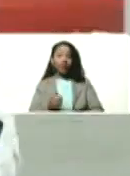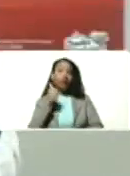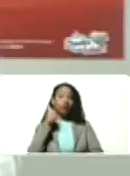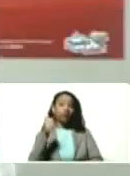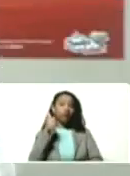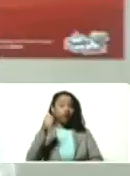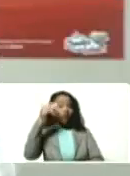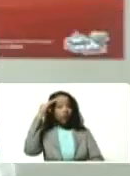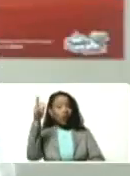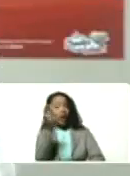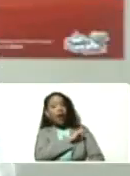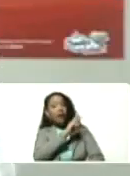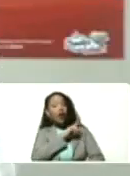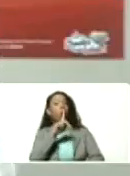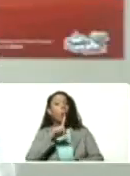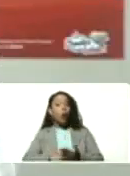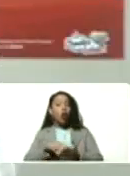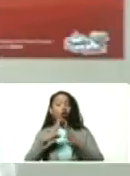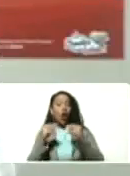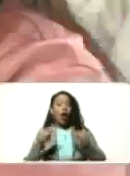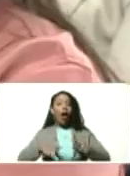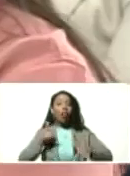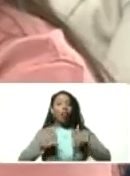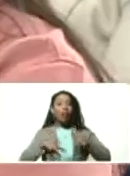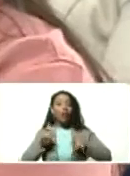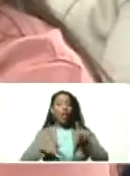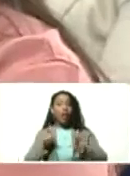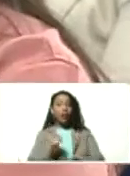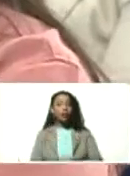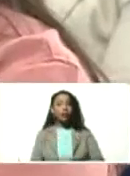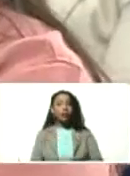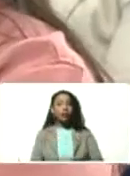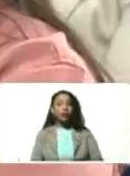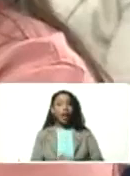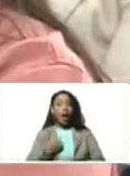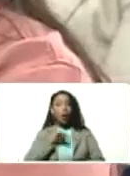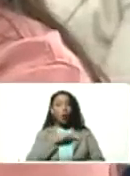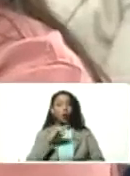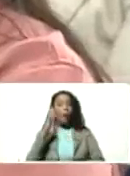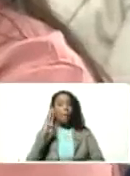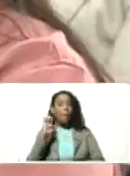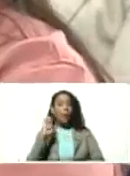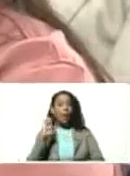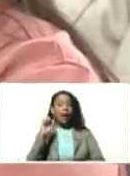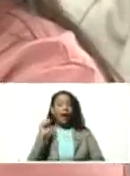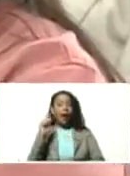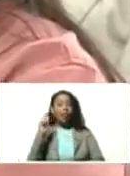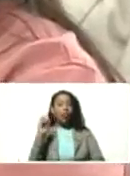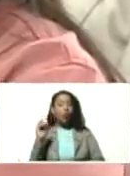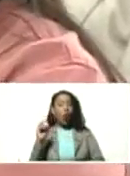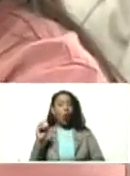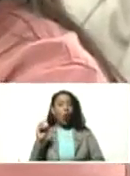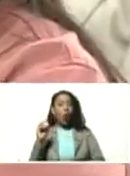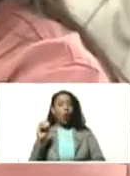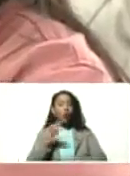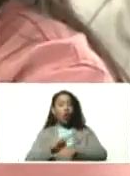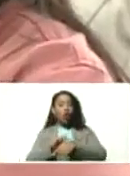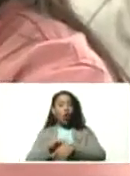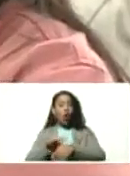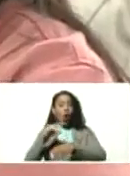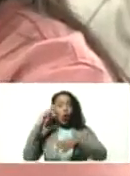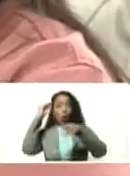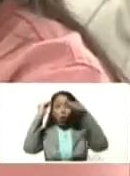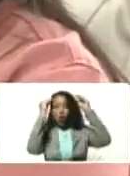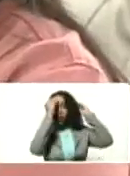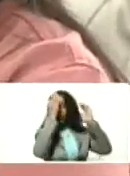comandante en jefe, se cumplió con todas las actividades que nuestro beato, el doctor José Gregorio Hernández, estaba de cumpleaños,